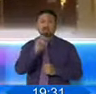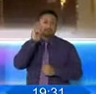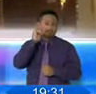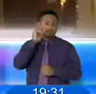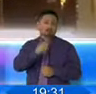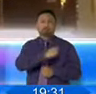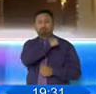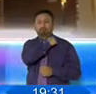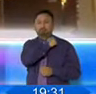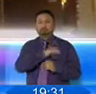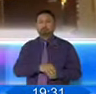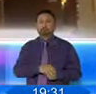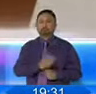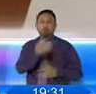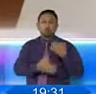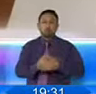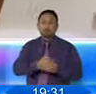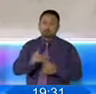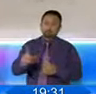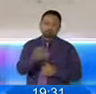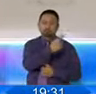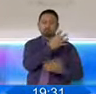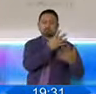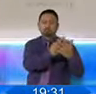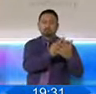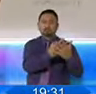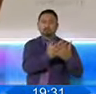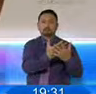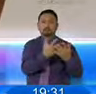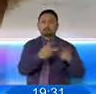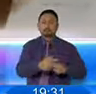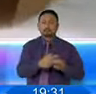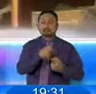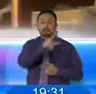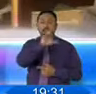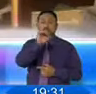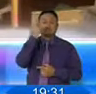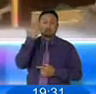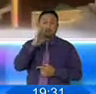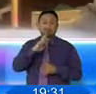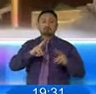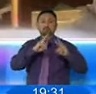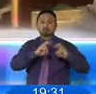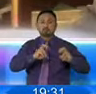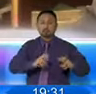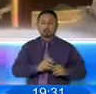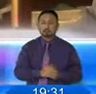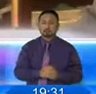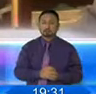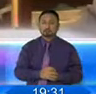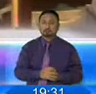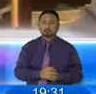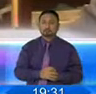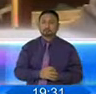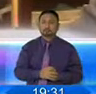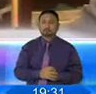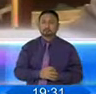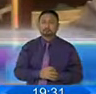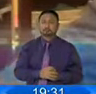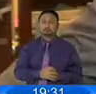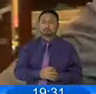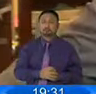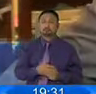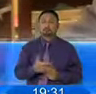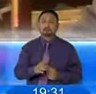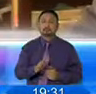El juez acogió el pedido de prisión preventiva. La instrucción fiscal se aperturó por 30 días. Fiscalía seguirá investigando el caso